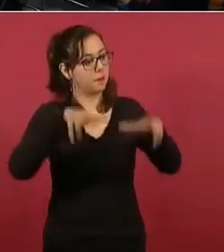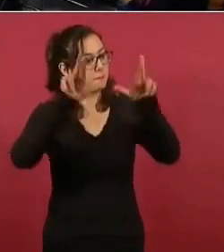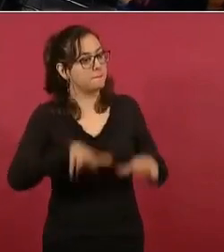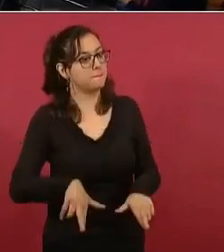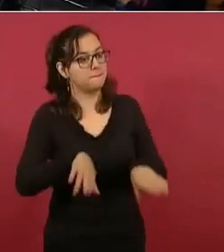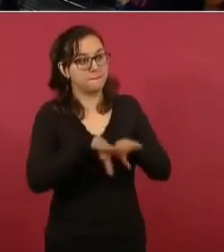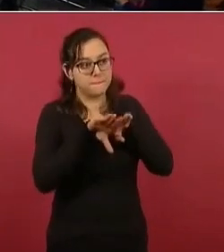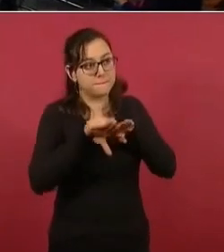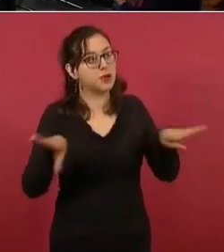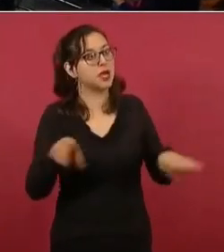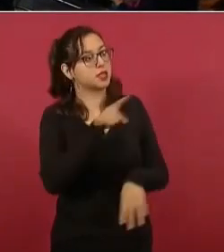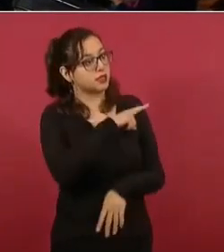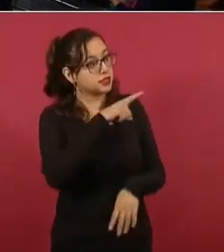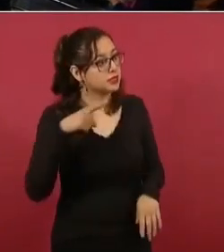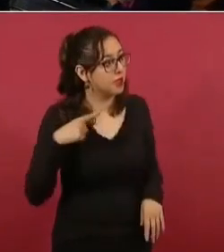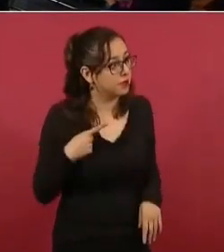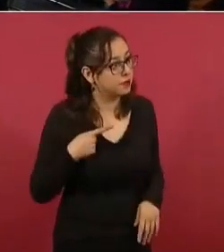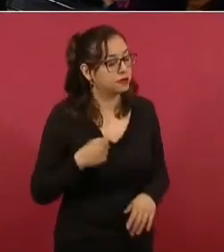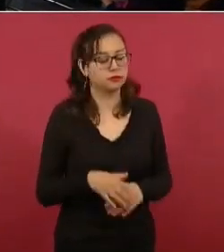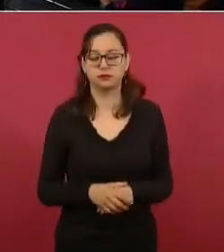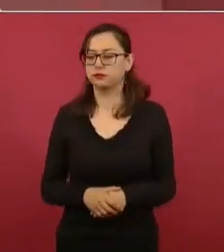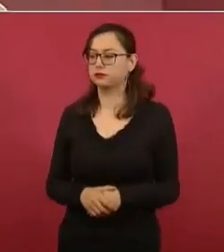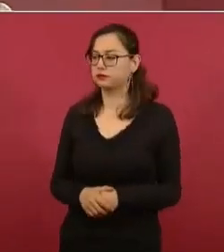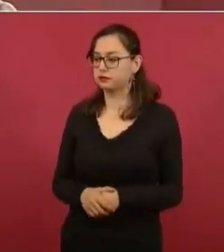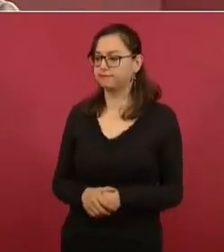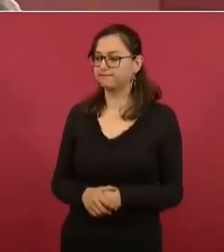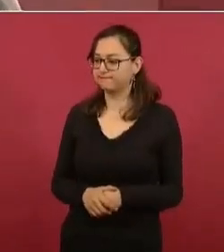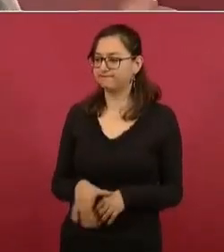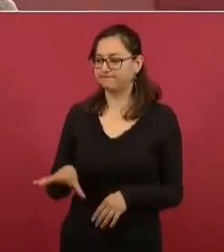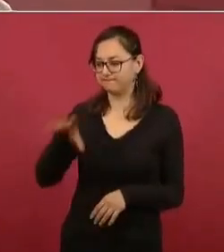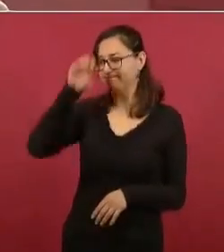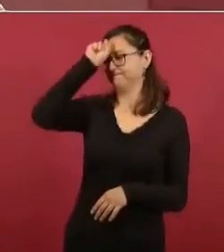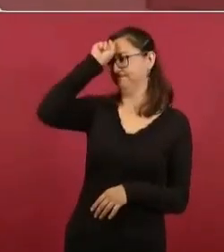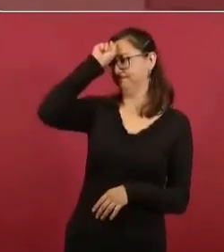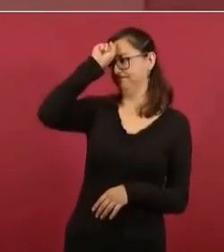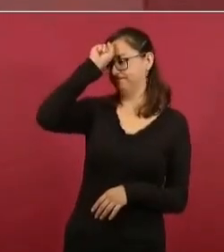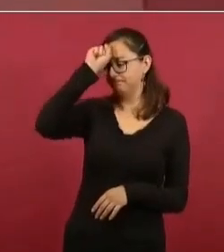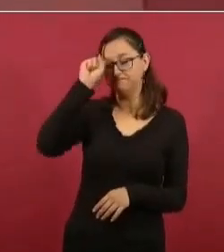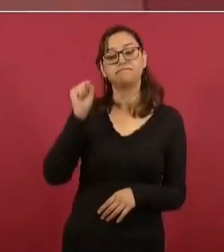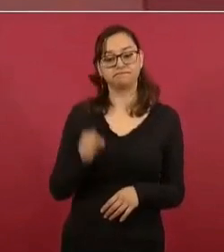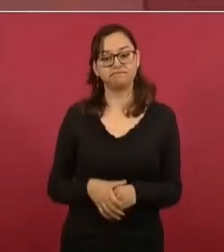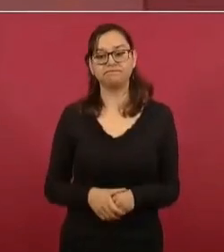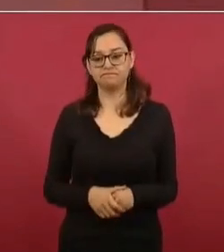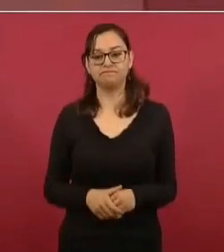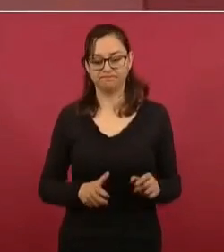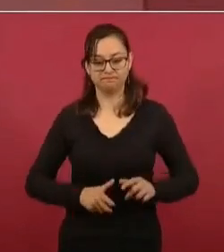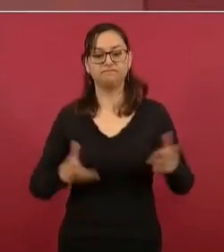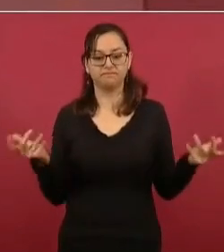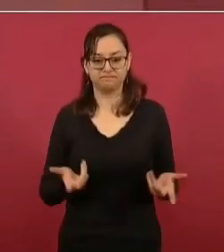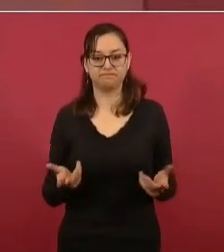Eso es lo que estamos haciendo. Antes el gobierno no representaba a todos.